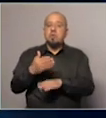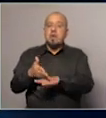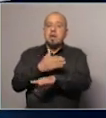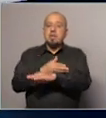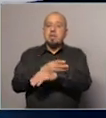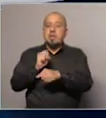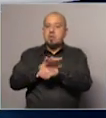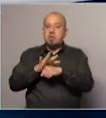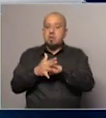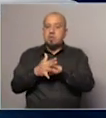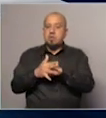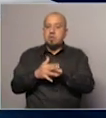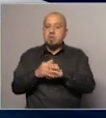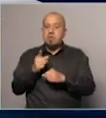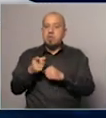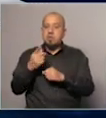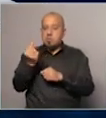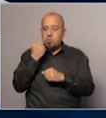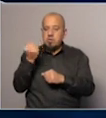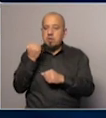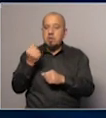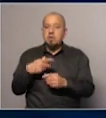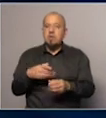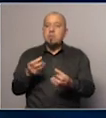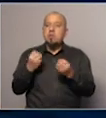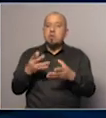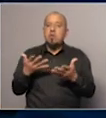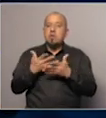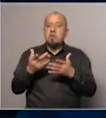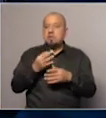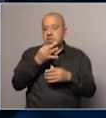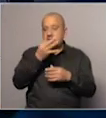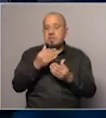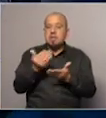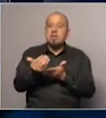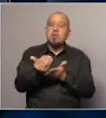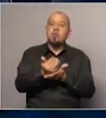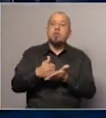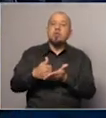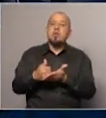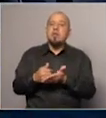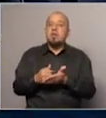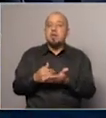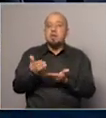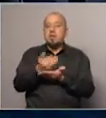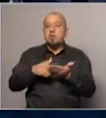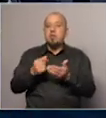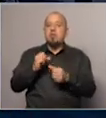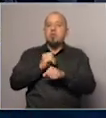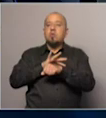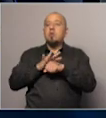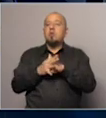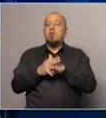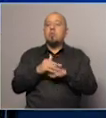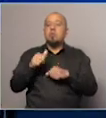esto es muy importante porque ahora se habla de recortes a partir de la crisis estructural